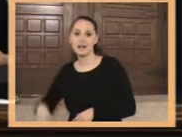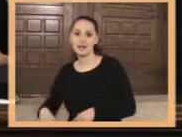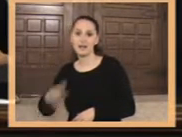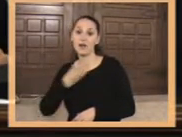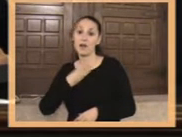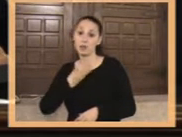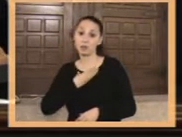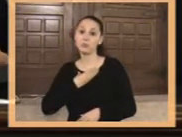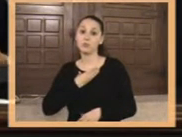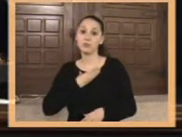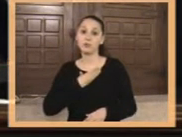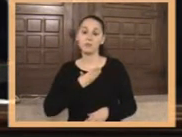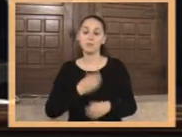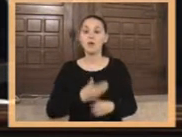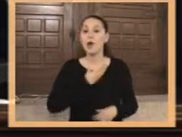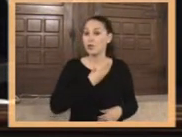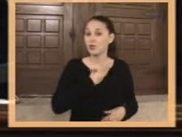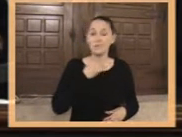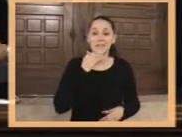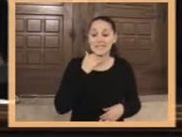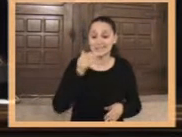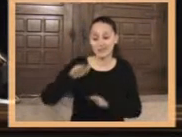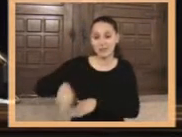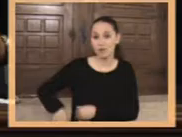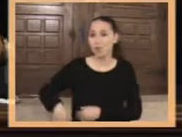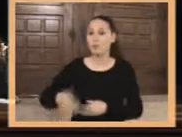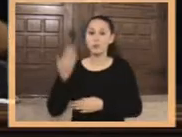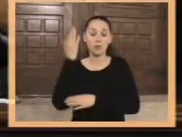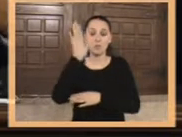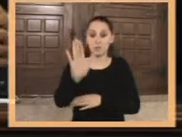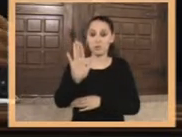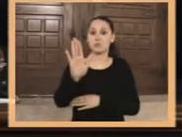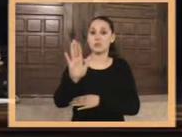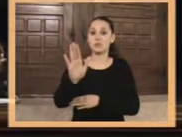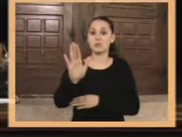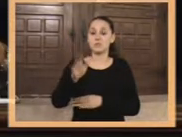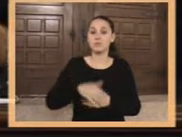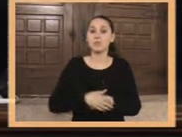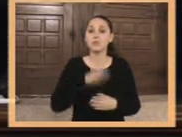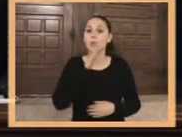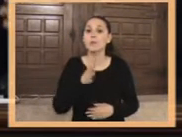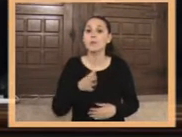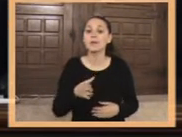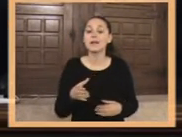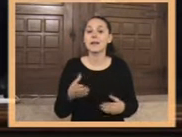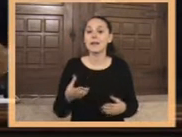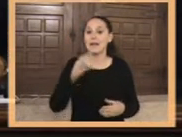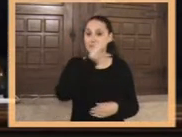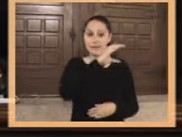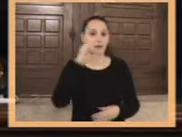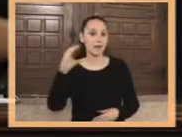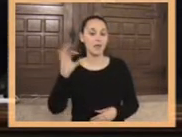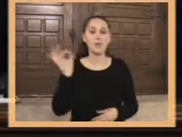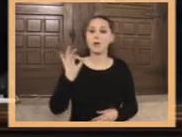los últimos ayuntamientos que traemos esta moción a pleno, pues ha debatido en ayuntamientos de las mismas características que el nuestro, como Don Benito y Cáceres,